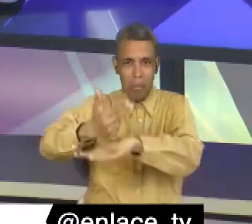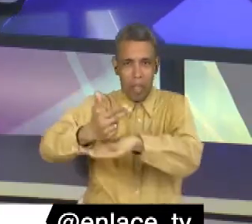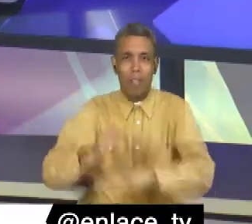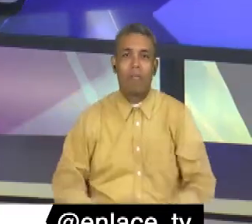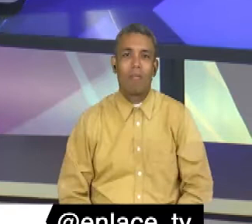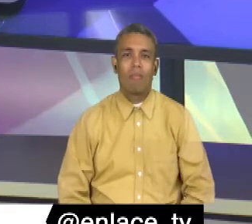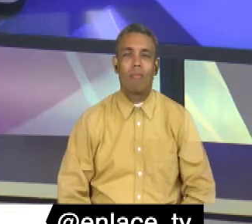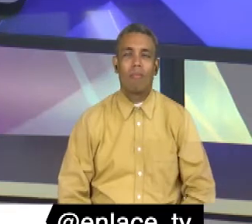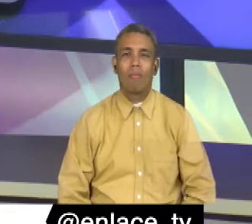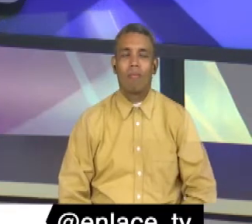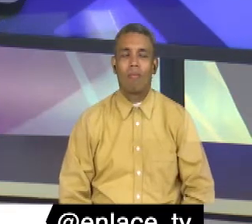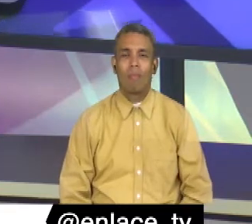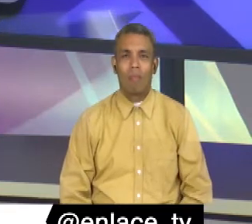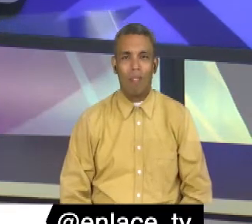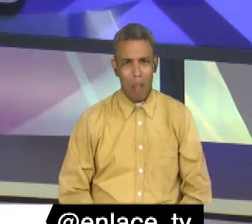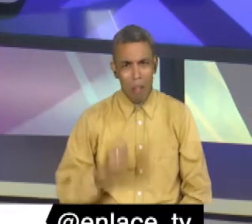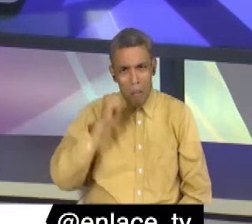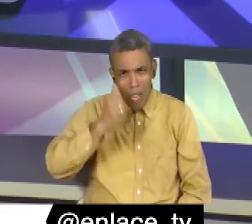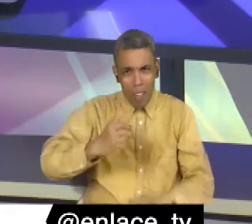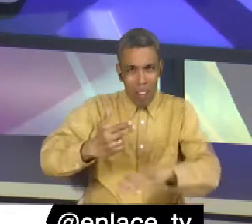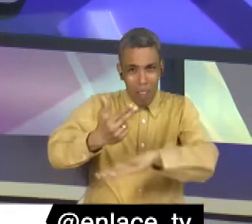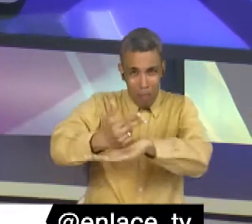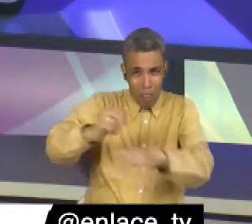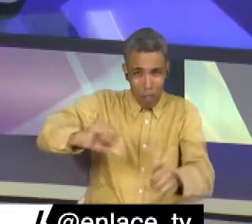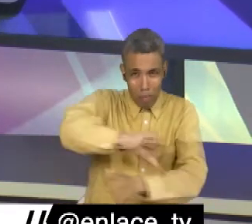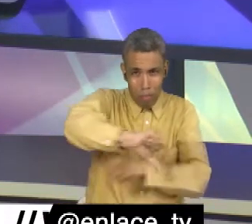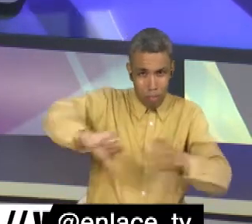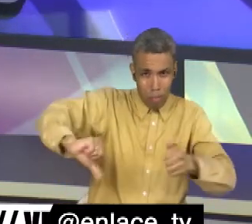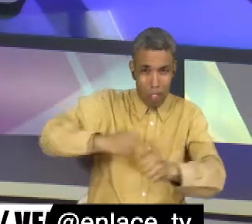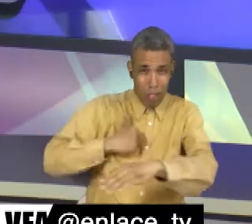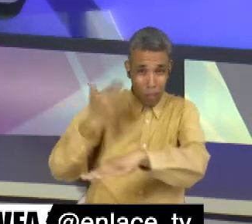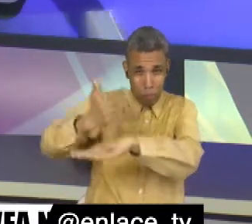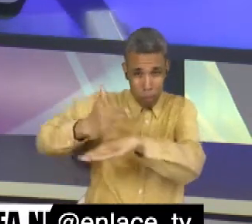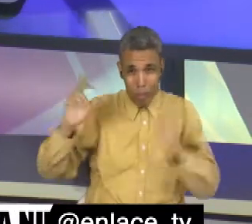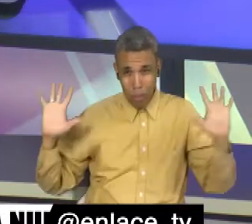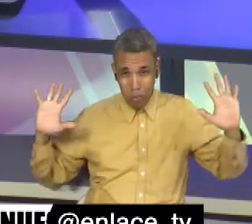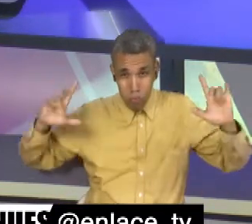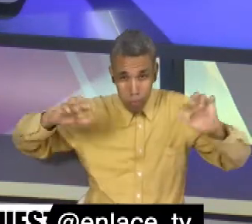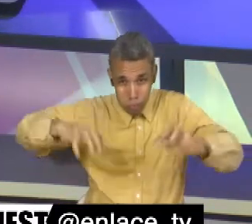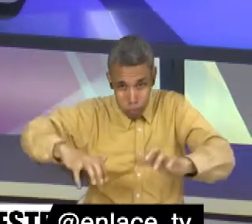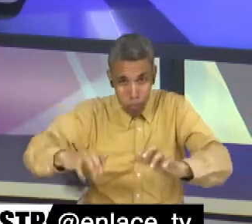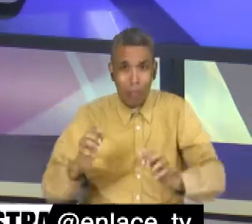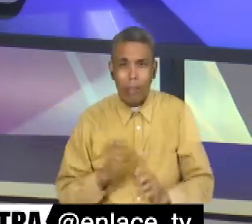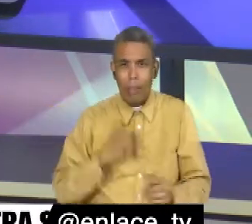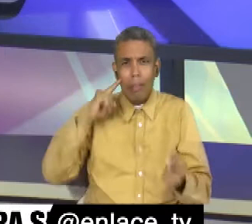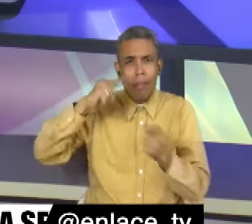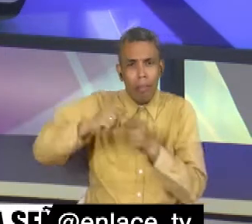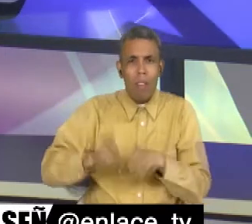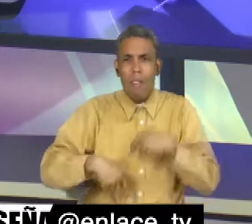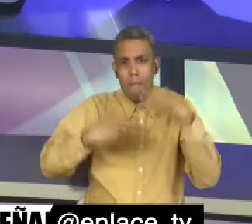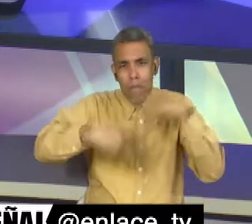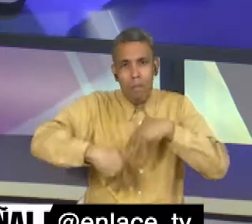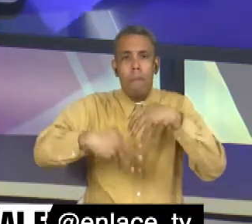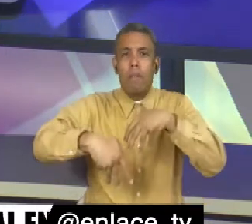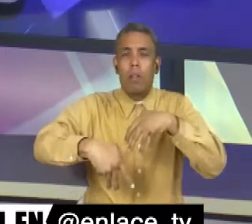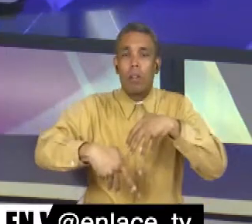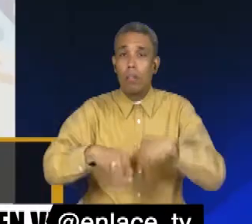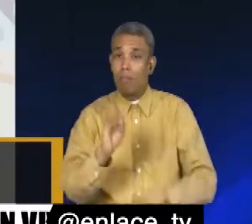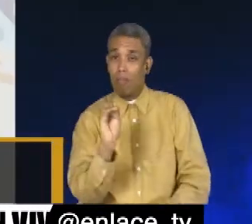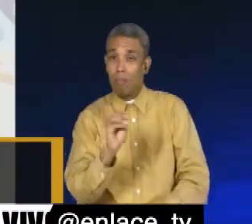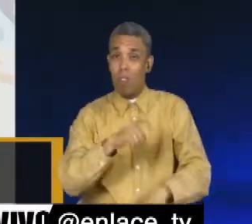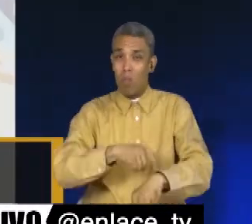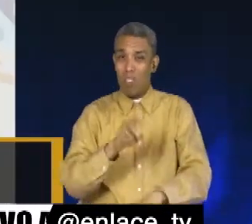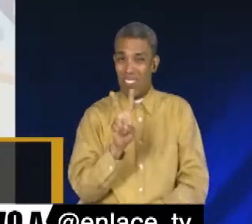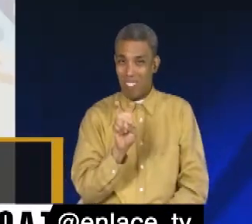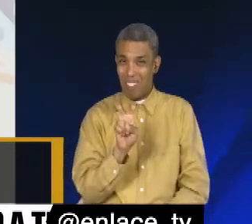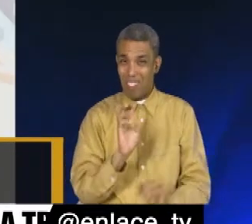propósito de la movilización en defensa del proyecto de modernización de la refinería de Barranca Bermeja, hoy desde las 7 de la noche en las redes